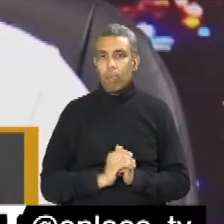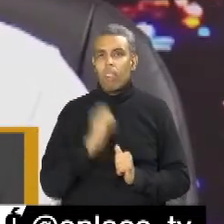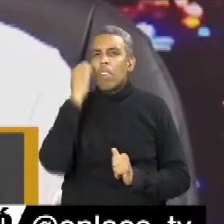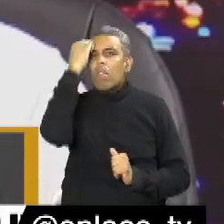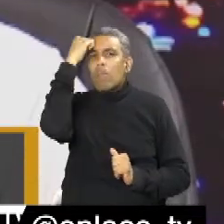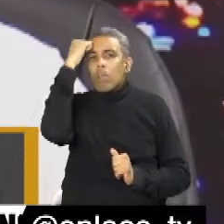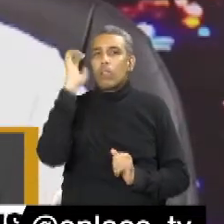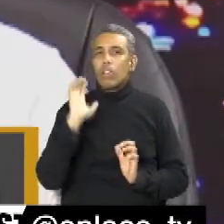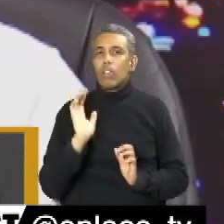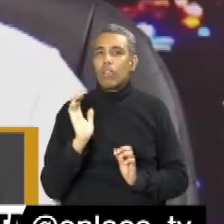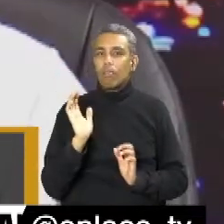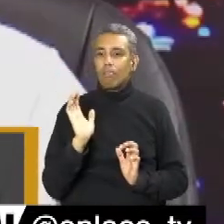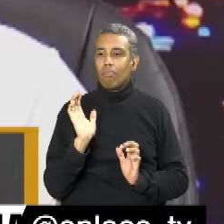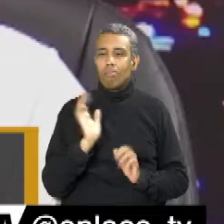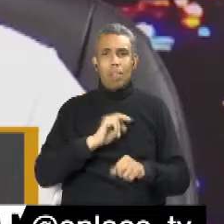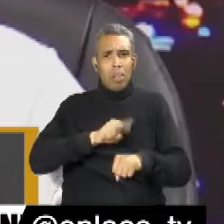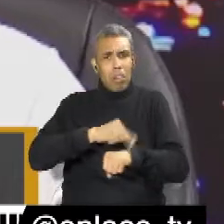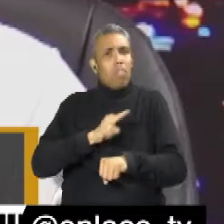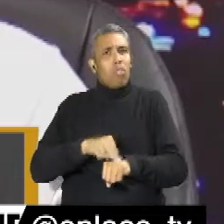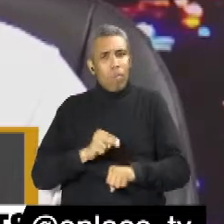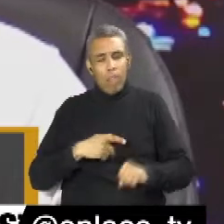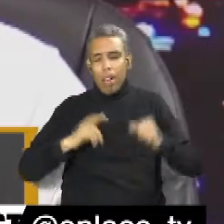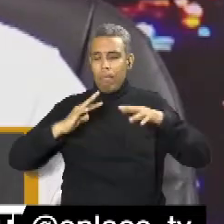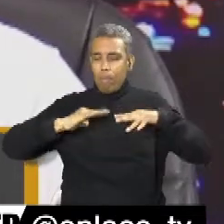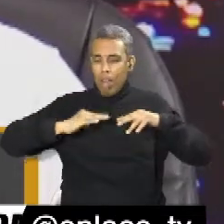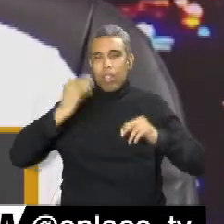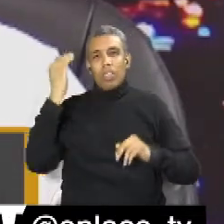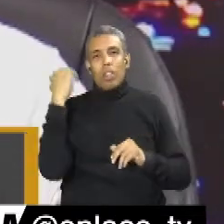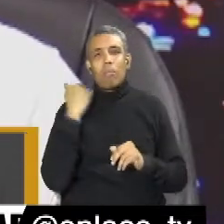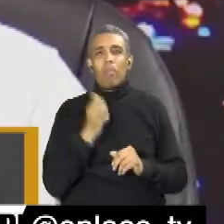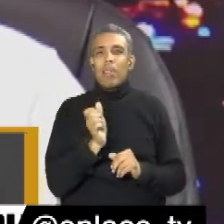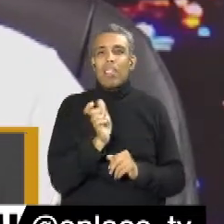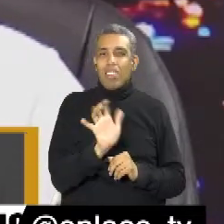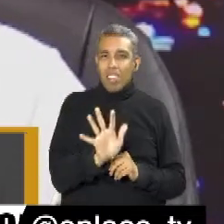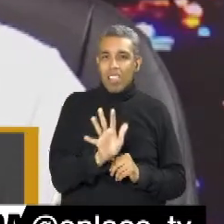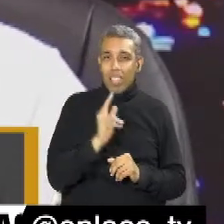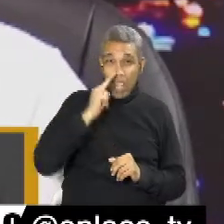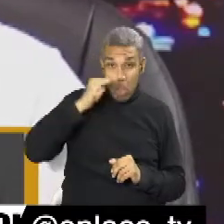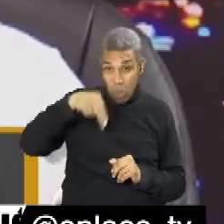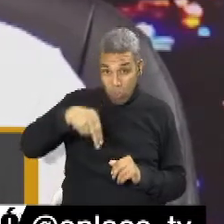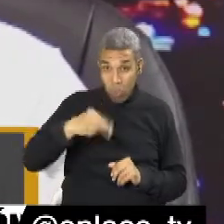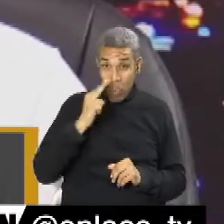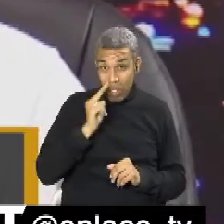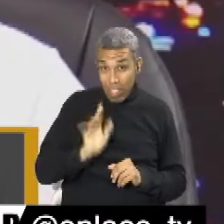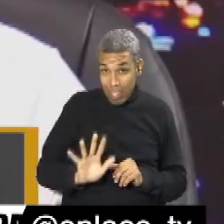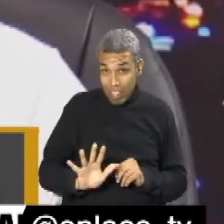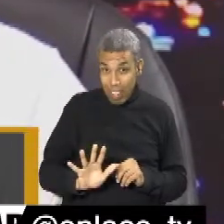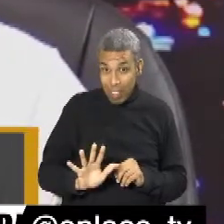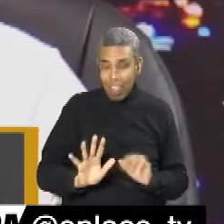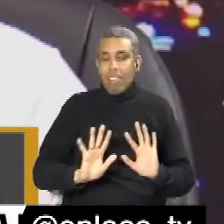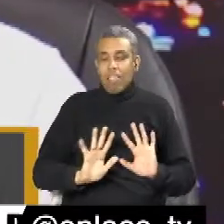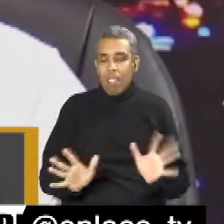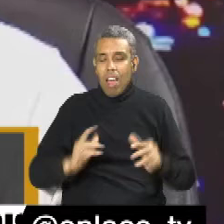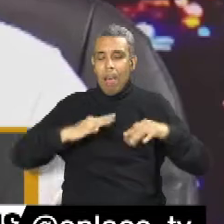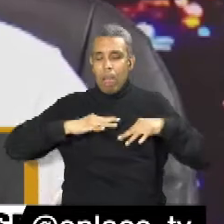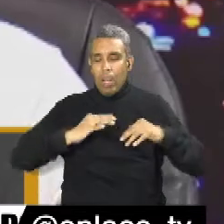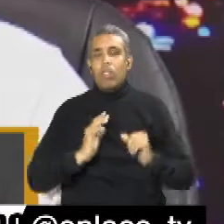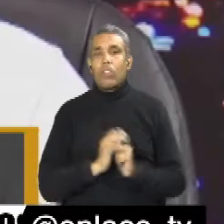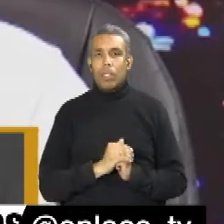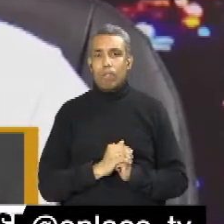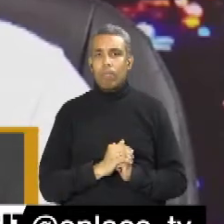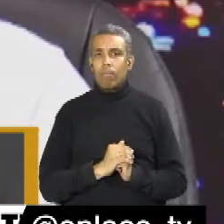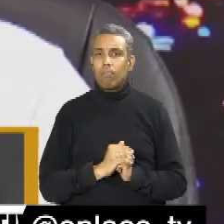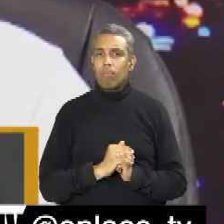haber salido en tiempo normal, debieron haber salido el 15 a vacaciones después de su semana institucional que todavía no la hemos realizado